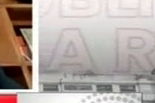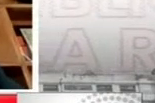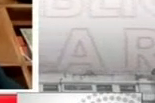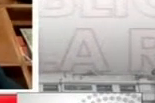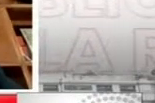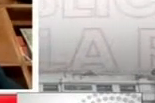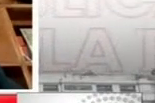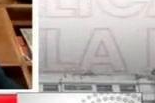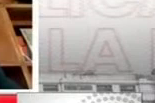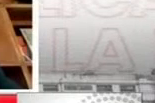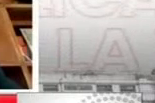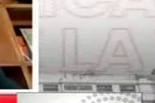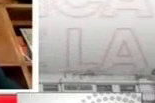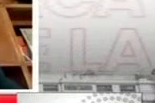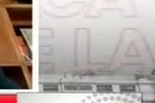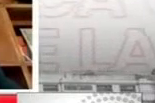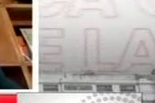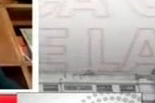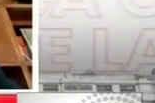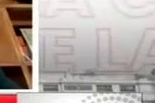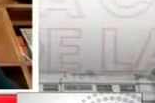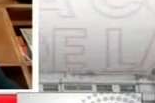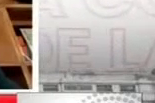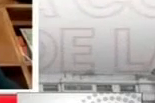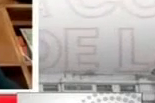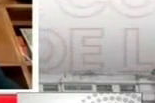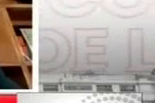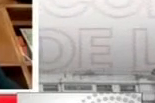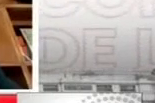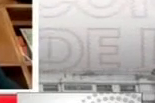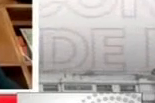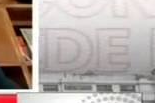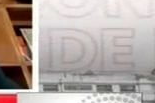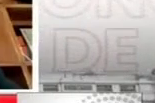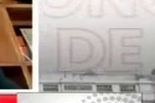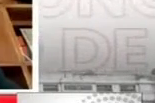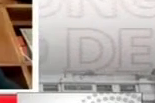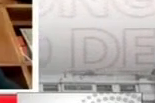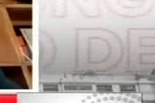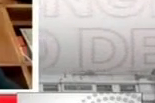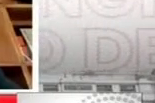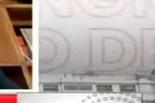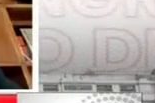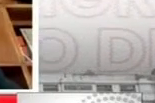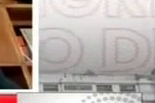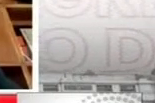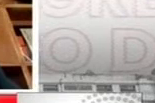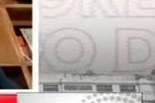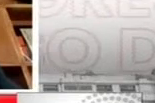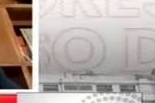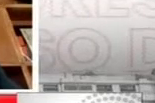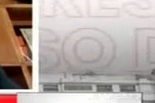por diferentes conceptos, resultados, inflación. Entonces, señor ministro,